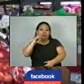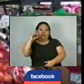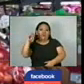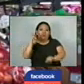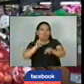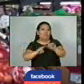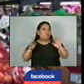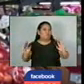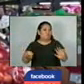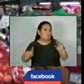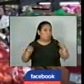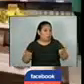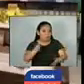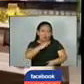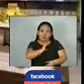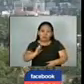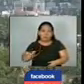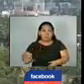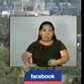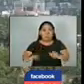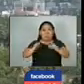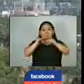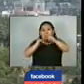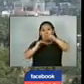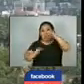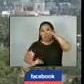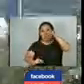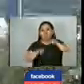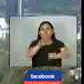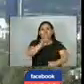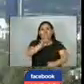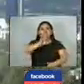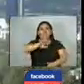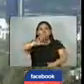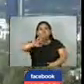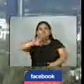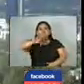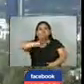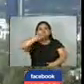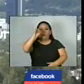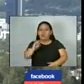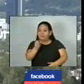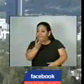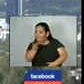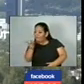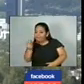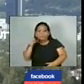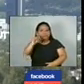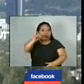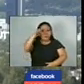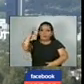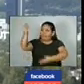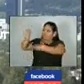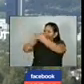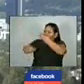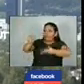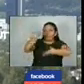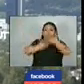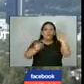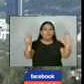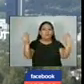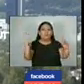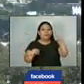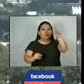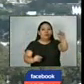dólares. La razón por la que El Salvador experimentó una baja de 133% en su cifra de inversión extranjera directa con respecto a